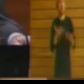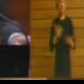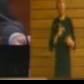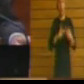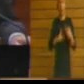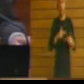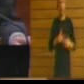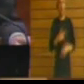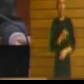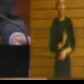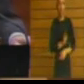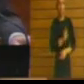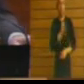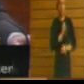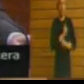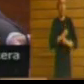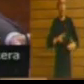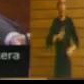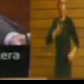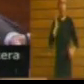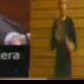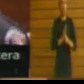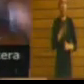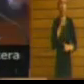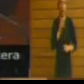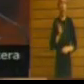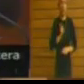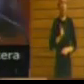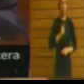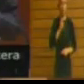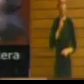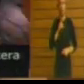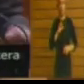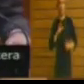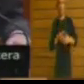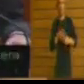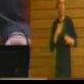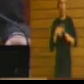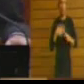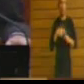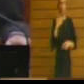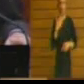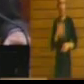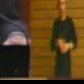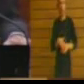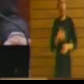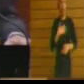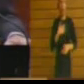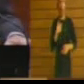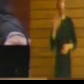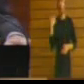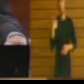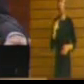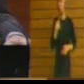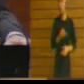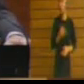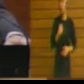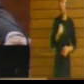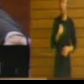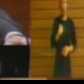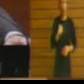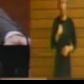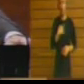utilización partidista, política que ustedes están haciendo. Y no se lo digo yo, lo dijo un sindicato,